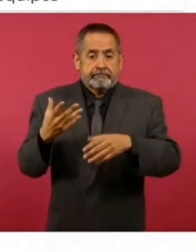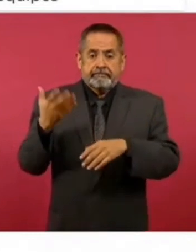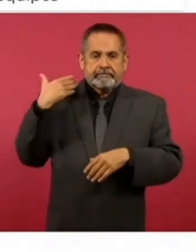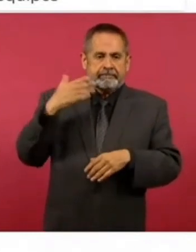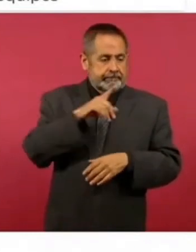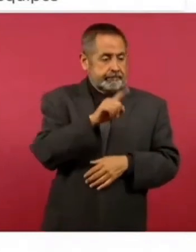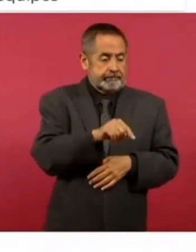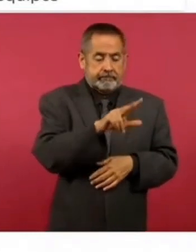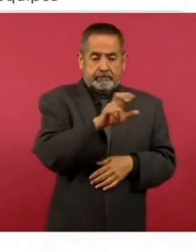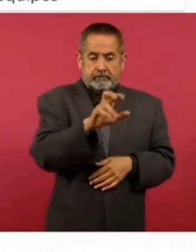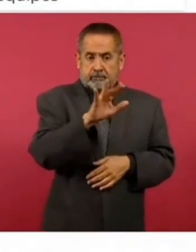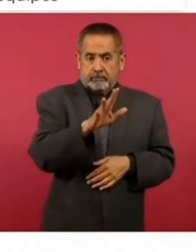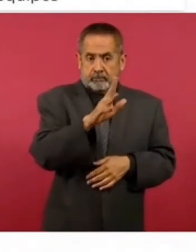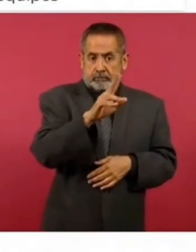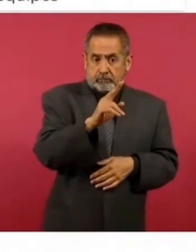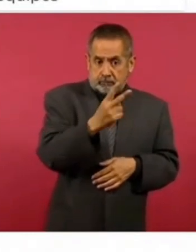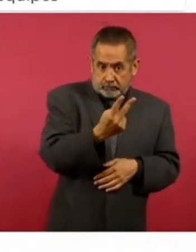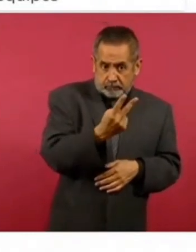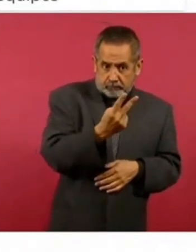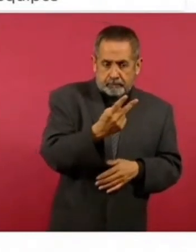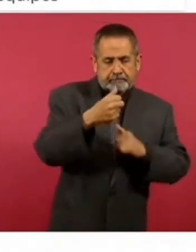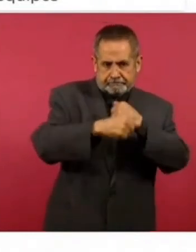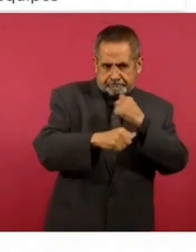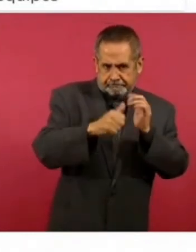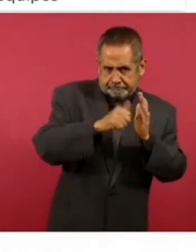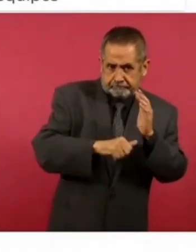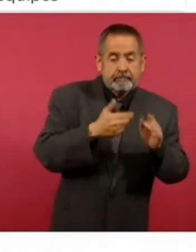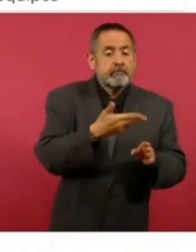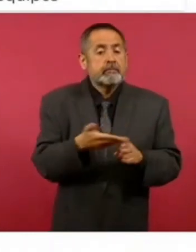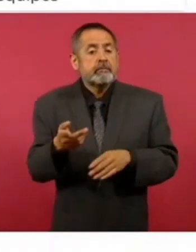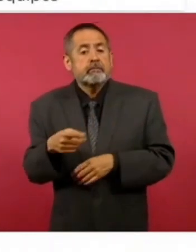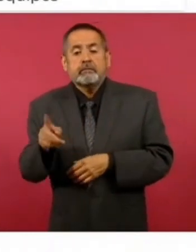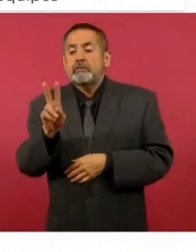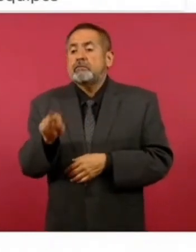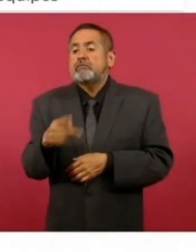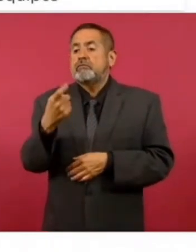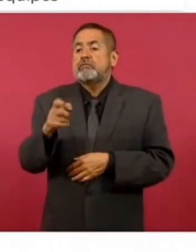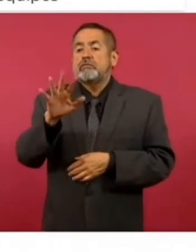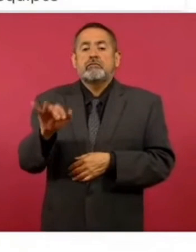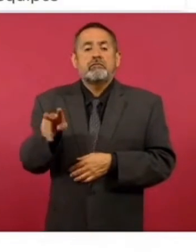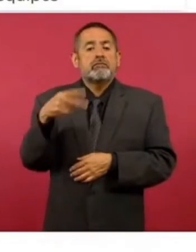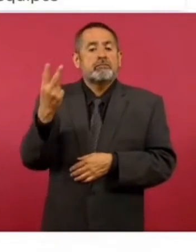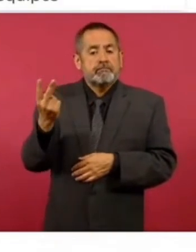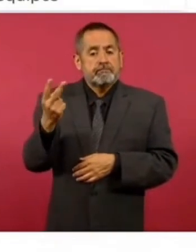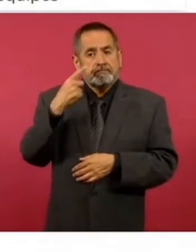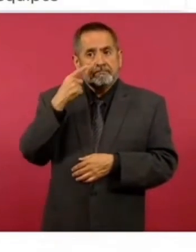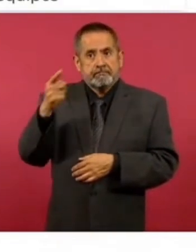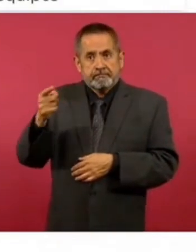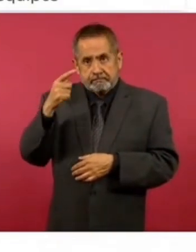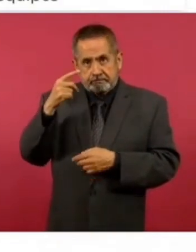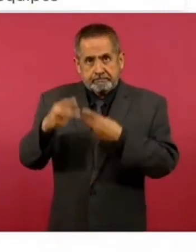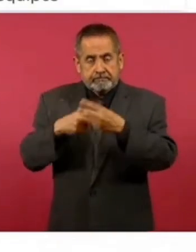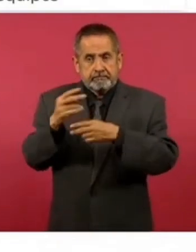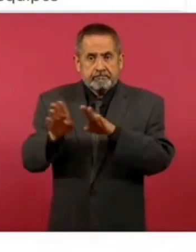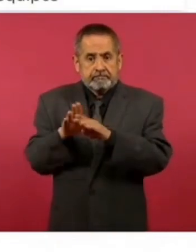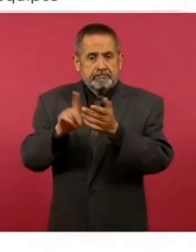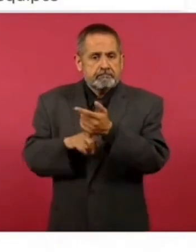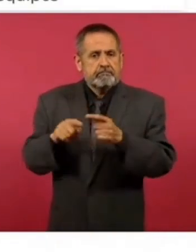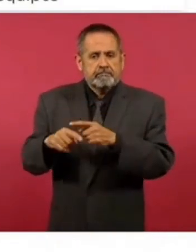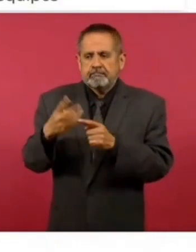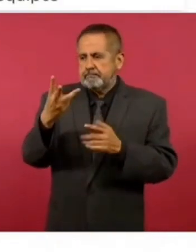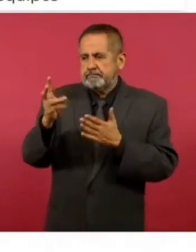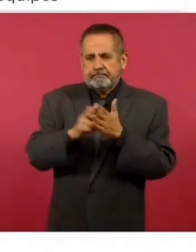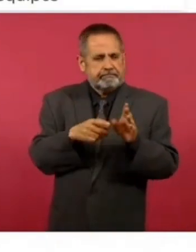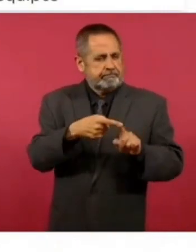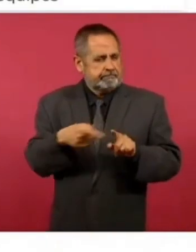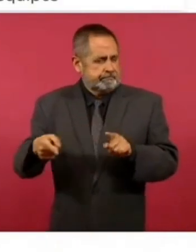realizaban 1,852 cirugías, hoy son 2,152 cirugías para el periodo de los primeros 3 meses